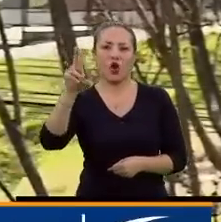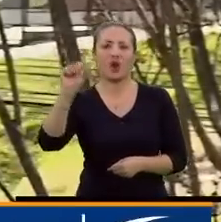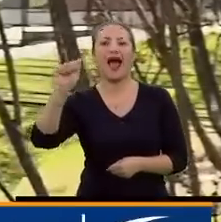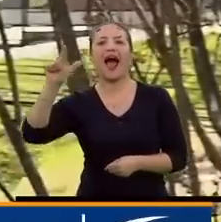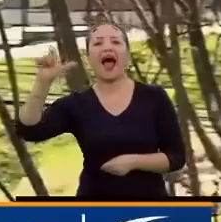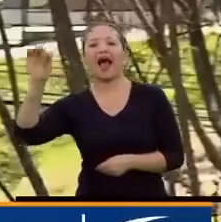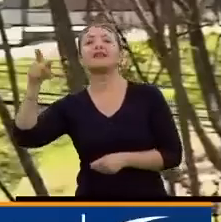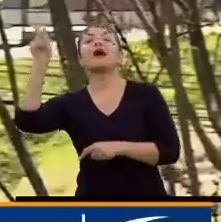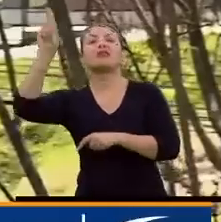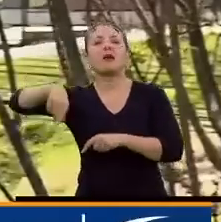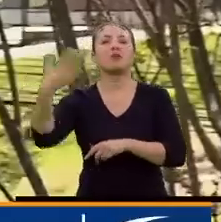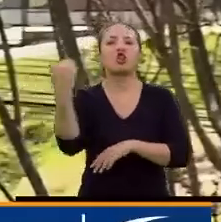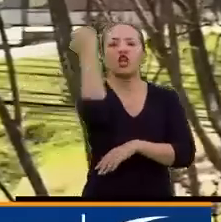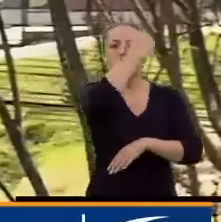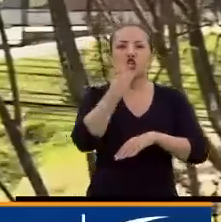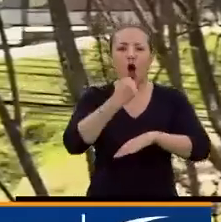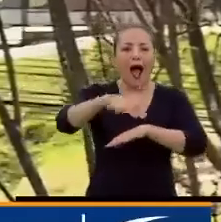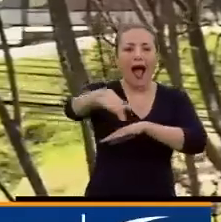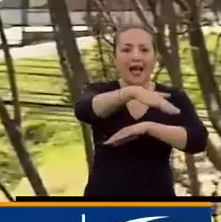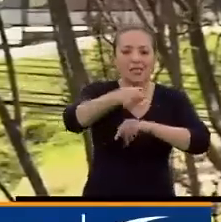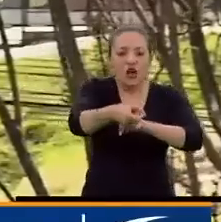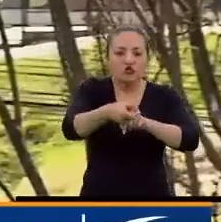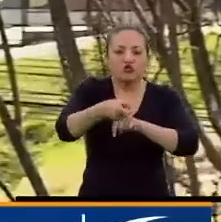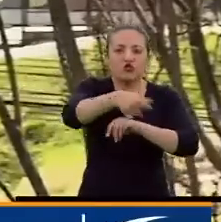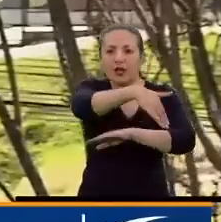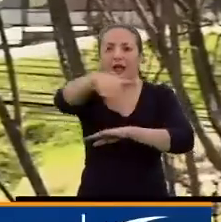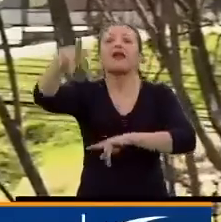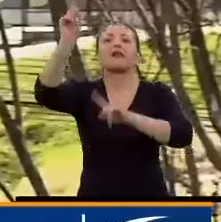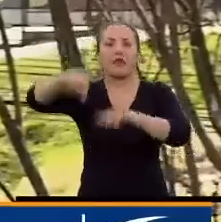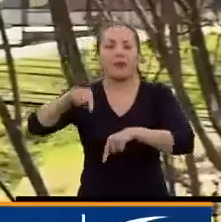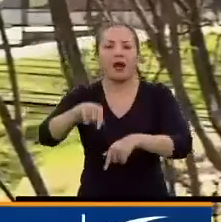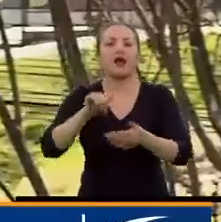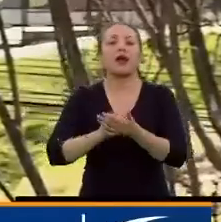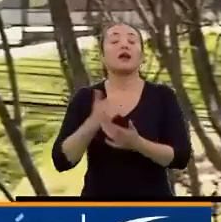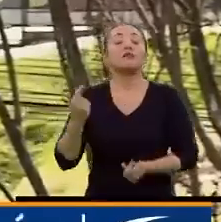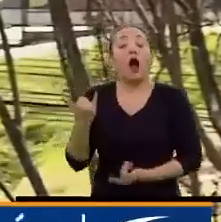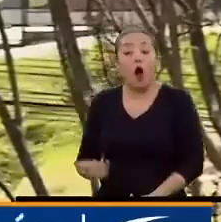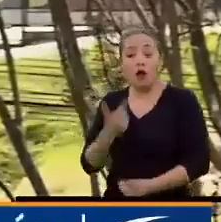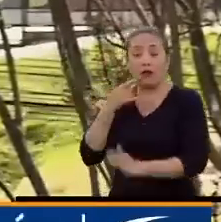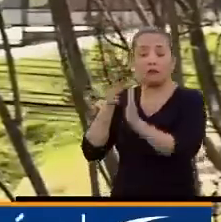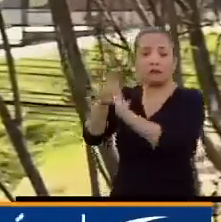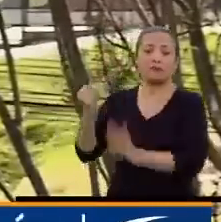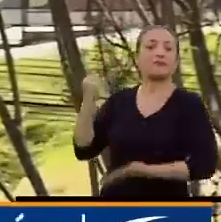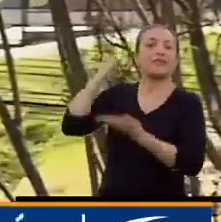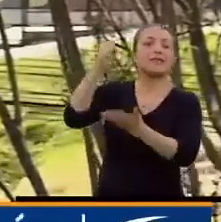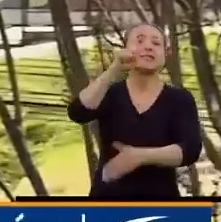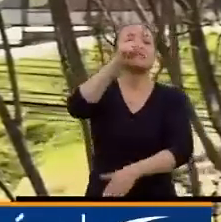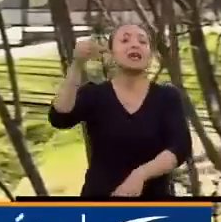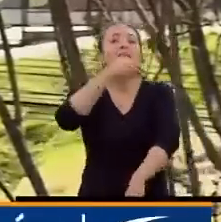de Soacha. Por lo pronto, la recompensa, recordemos, es de hasta 100 millones de pesos para dar con el paradero de esta banda criminal.